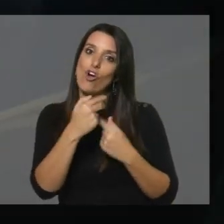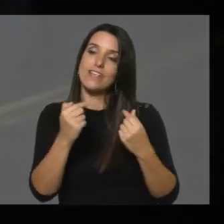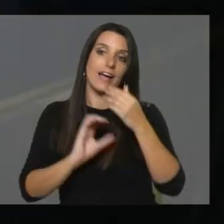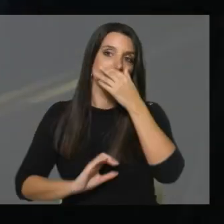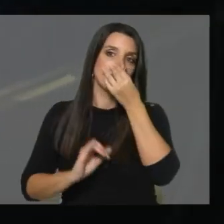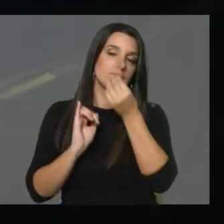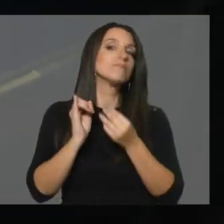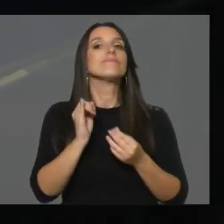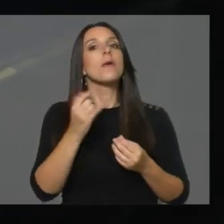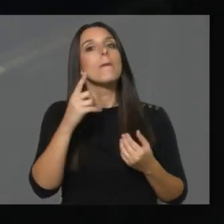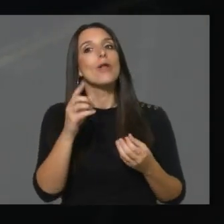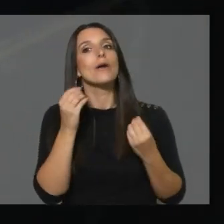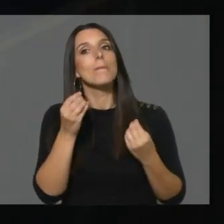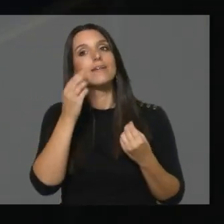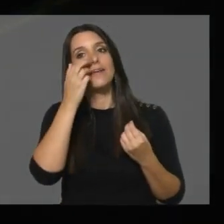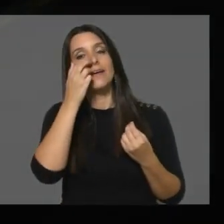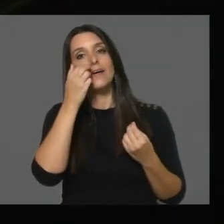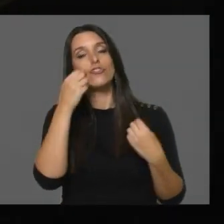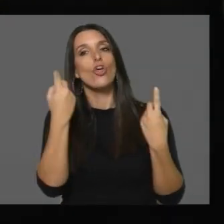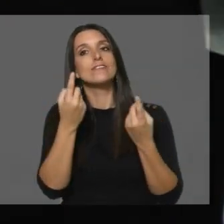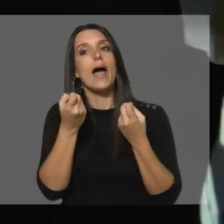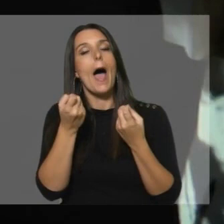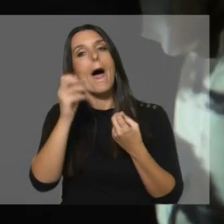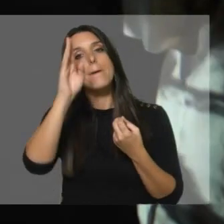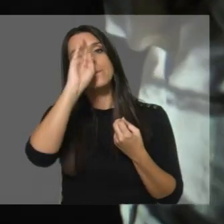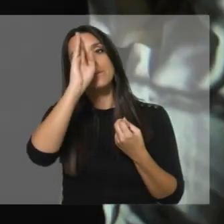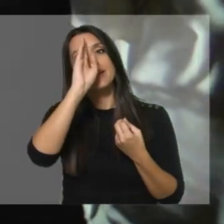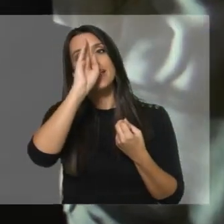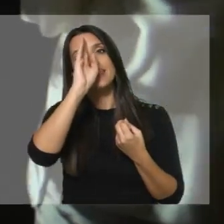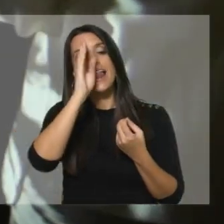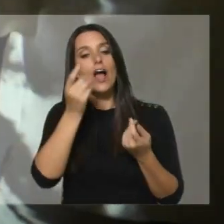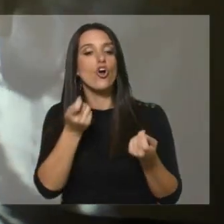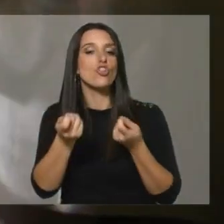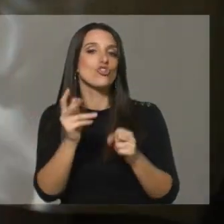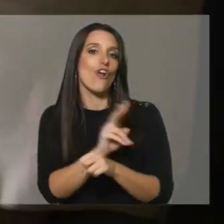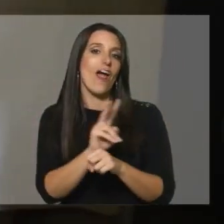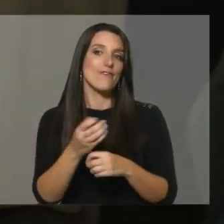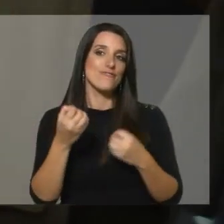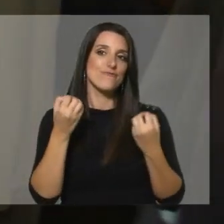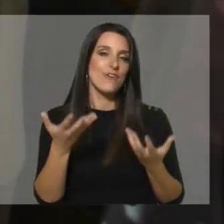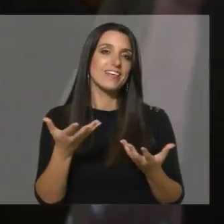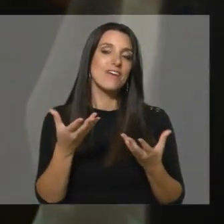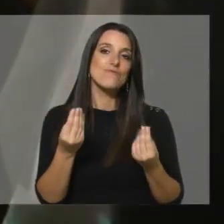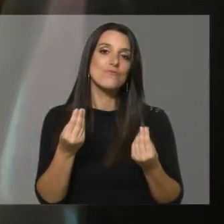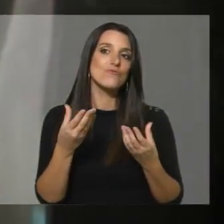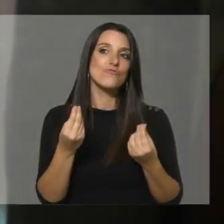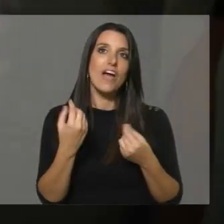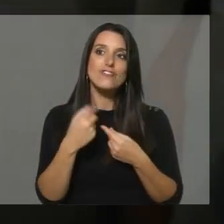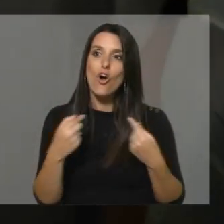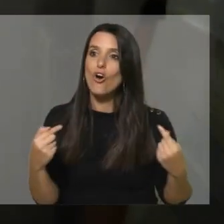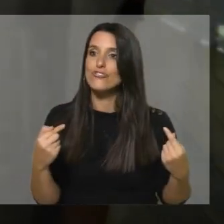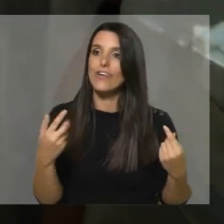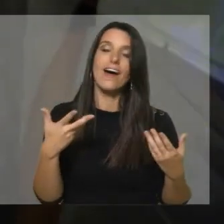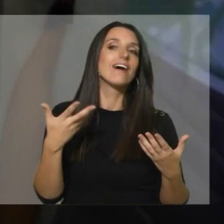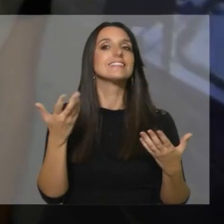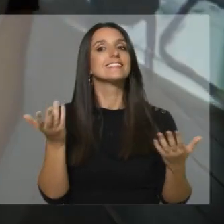totalmente. Lo que pasa es que tenemos que aprender a movernos y a controlarnos, ¿no? Porque tenemos tanta oferta y tanta